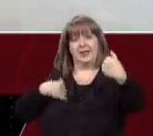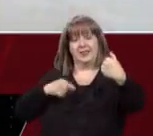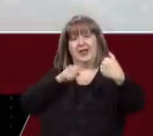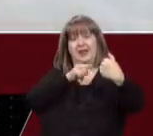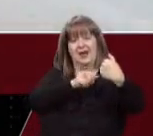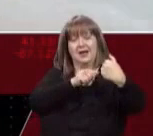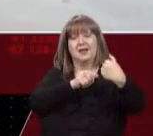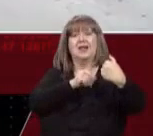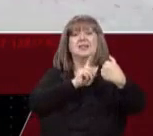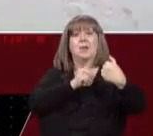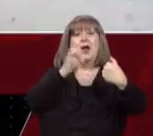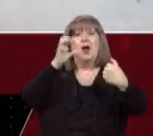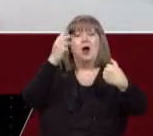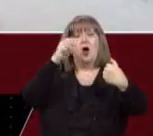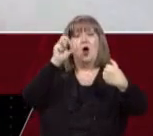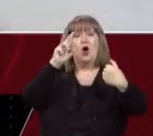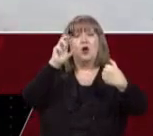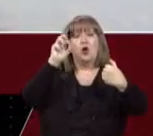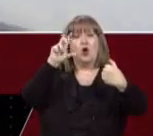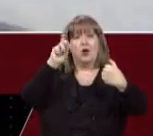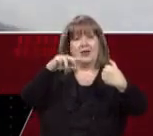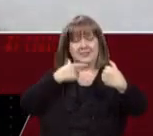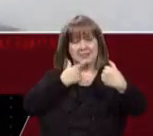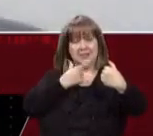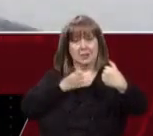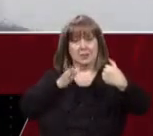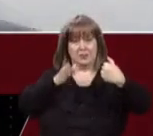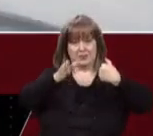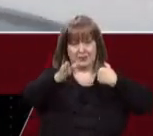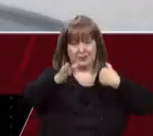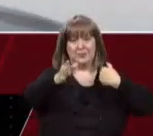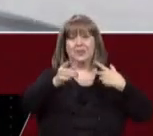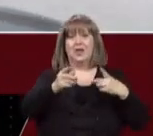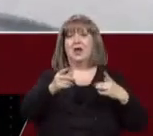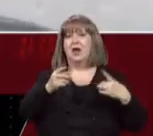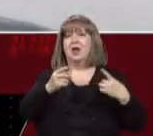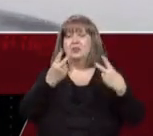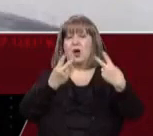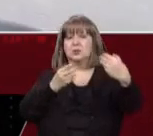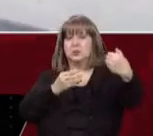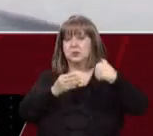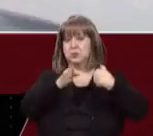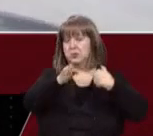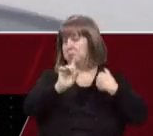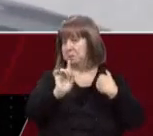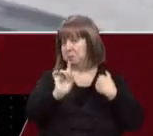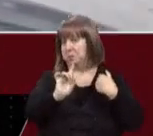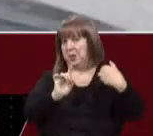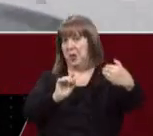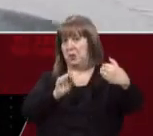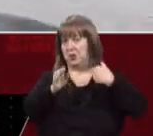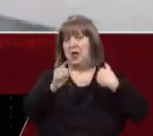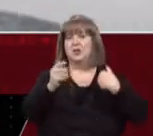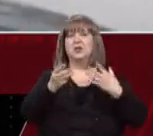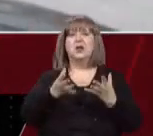realizar en el complejo horcones ya no será más necesario realizar los controles en ambos complejos de ida y de vuelta lo que va a